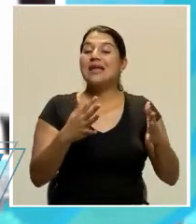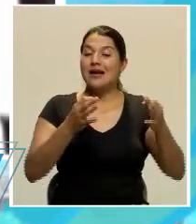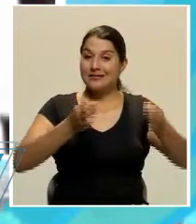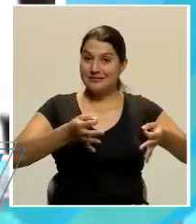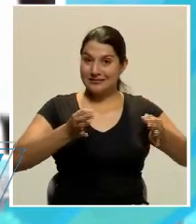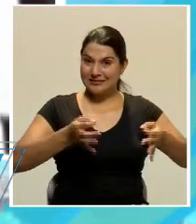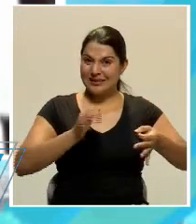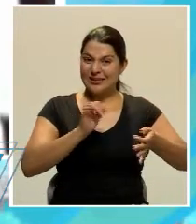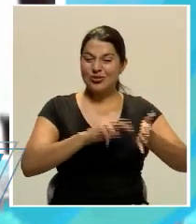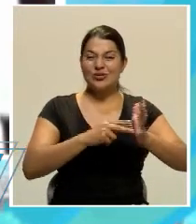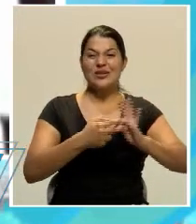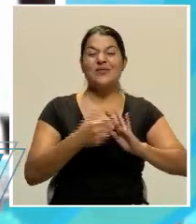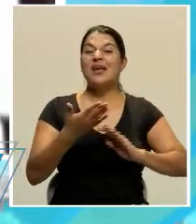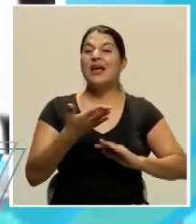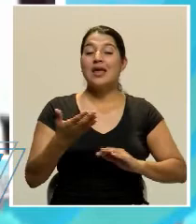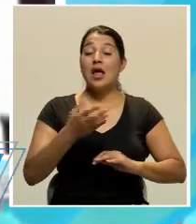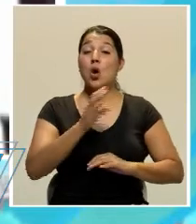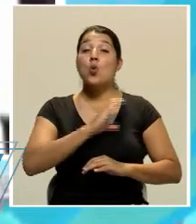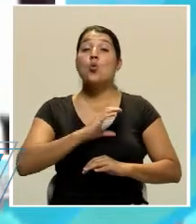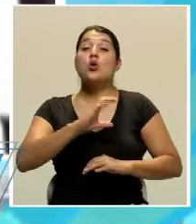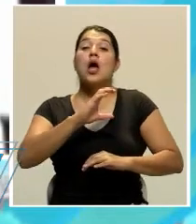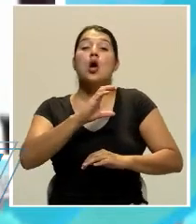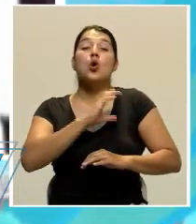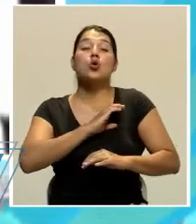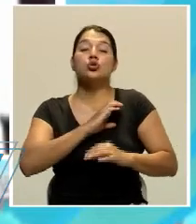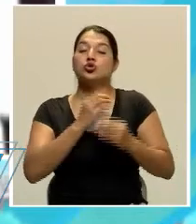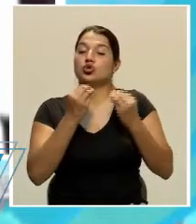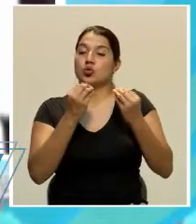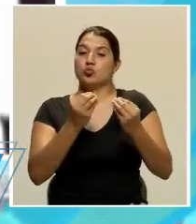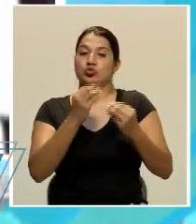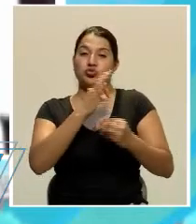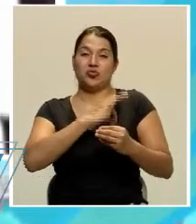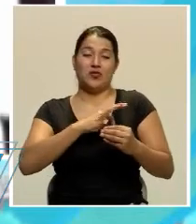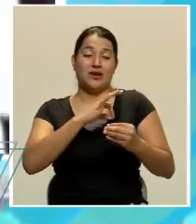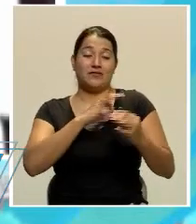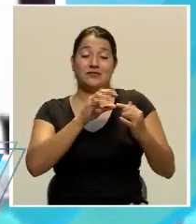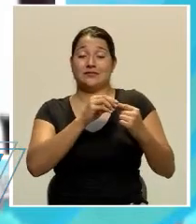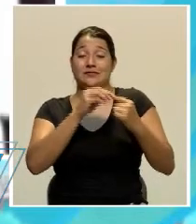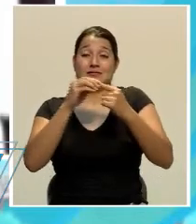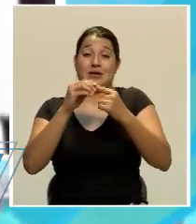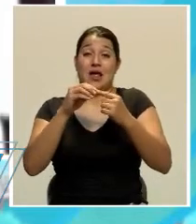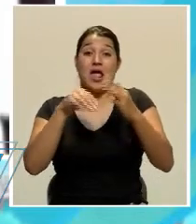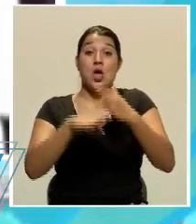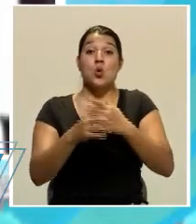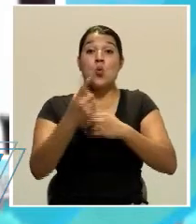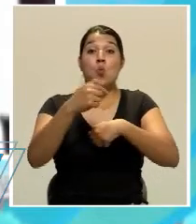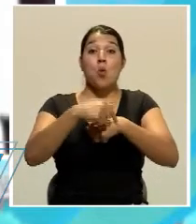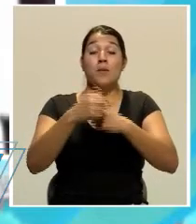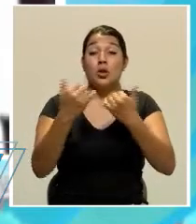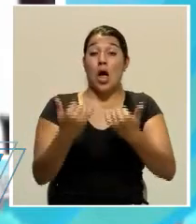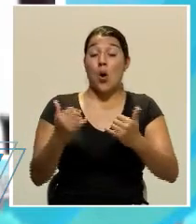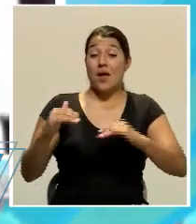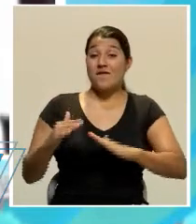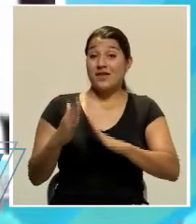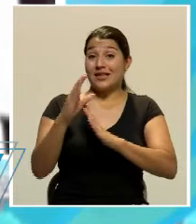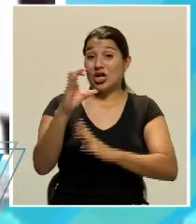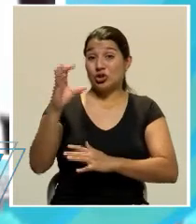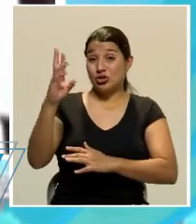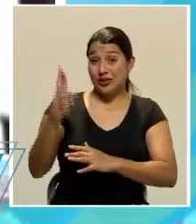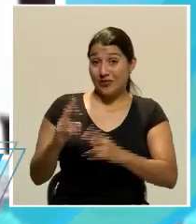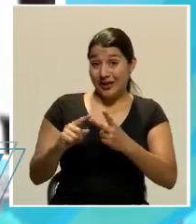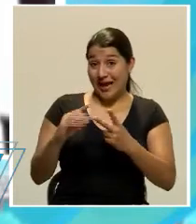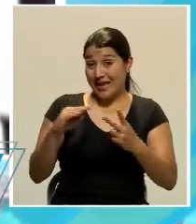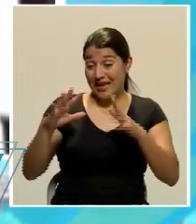que significa una condición de privilegio en un momento como el que vive Costa Rica y el mundo